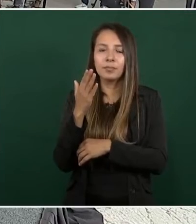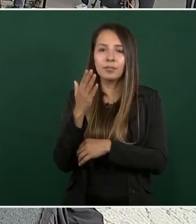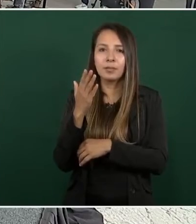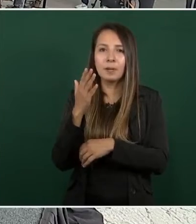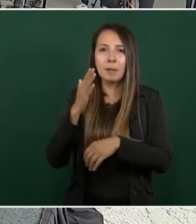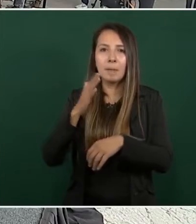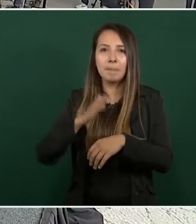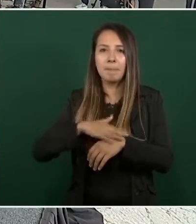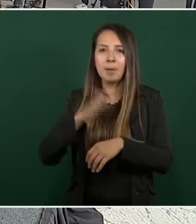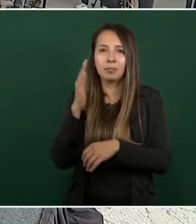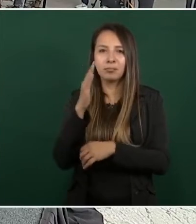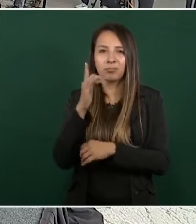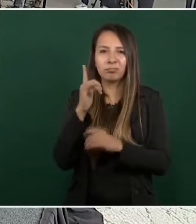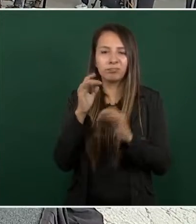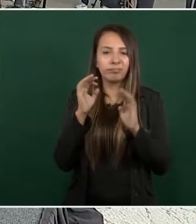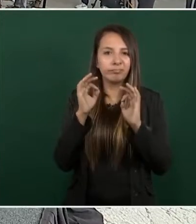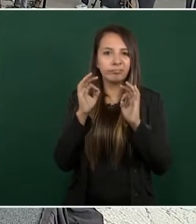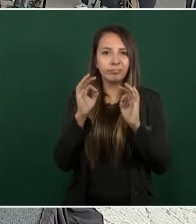excepcional